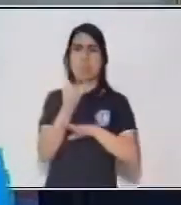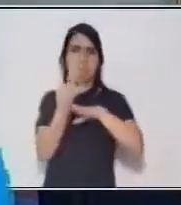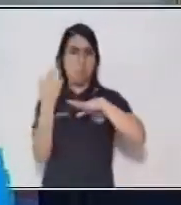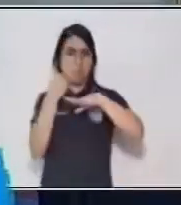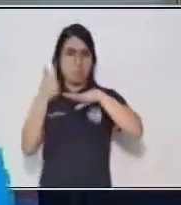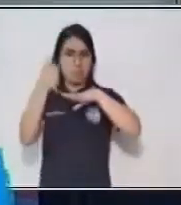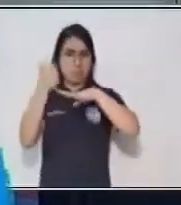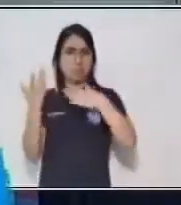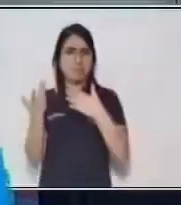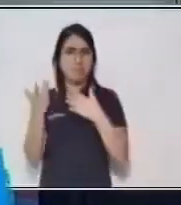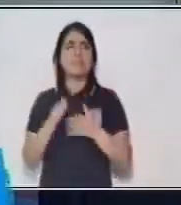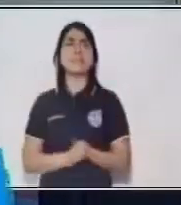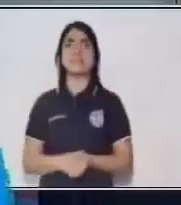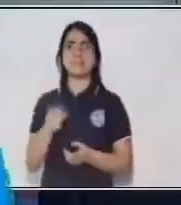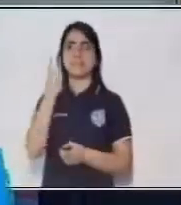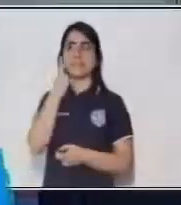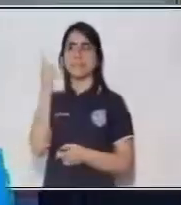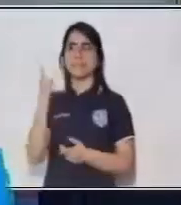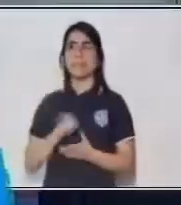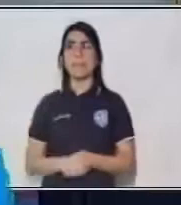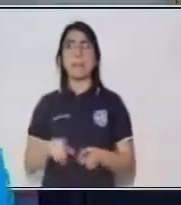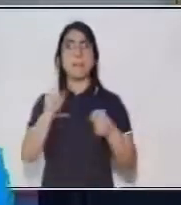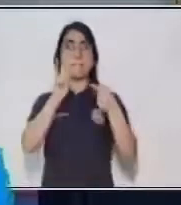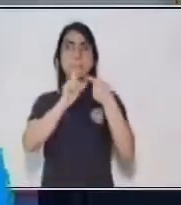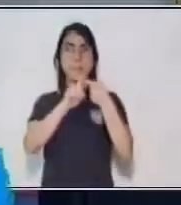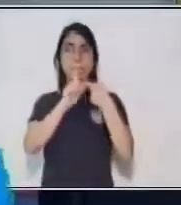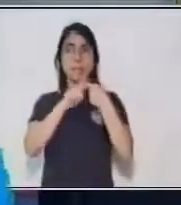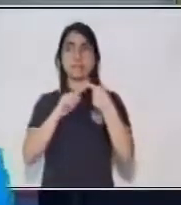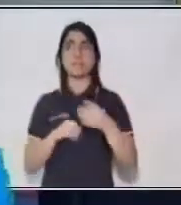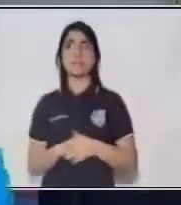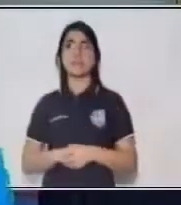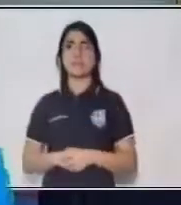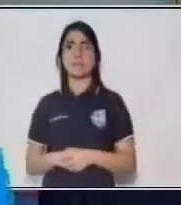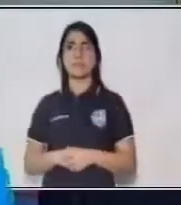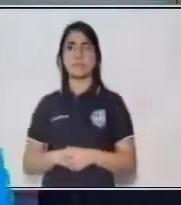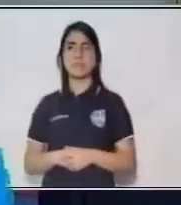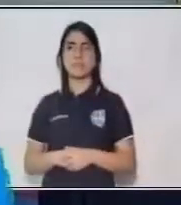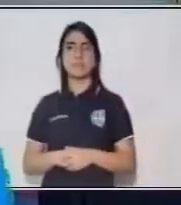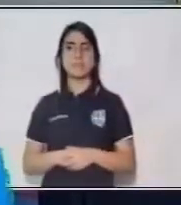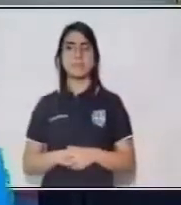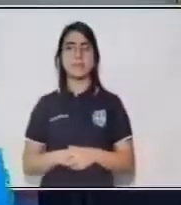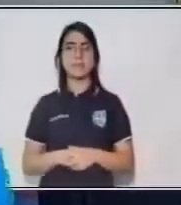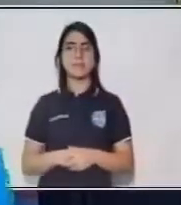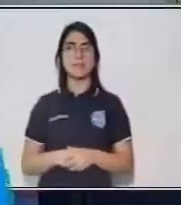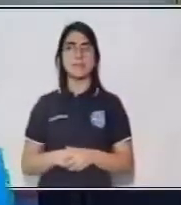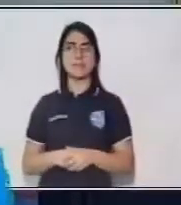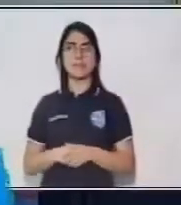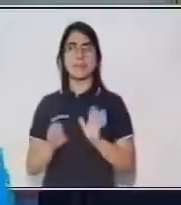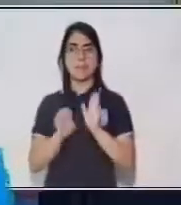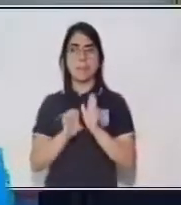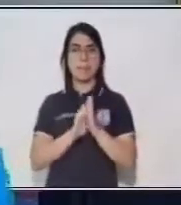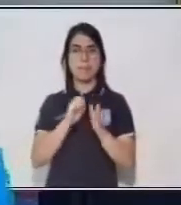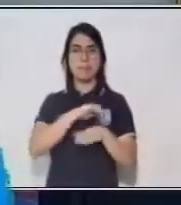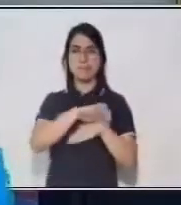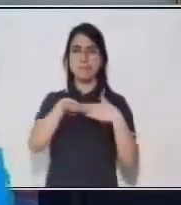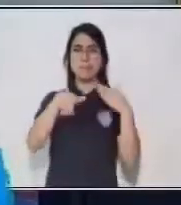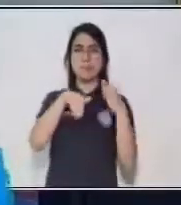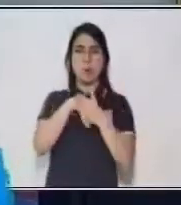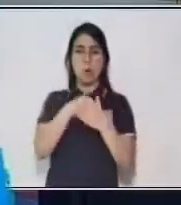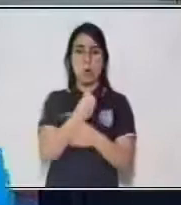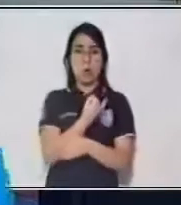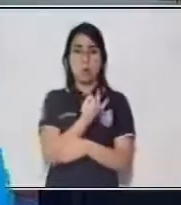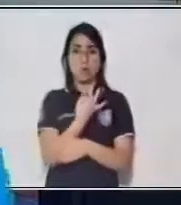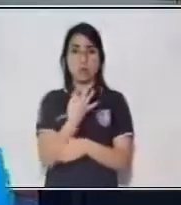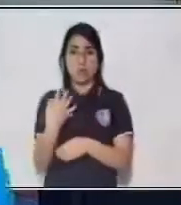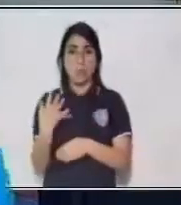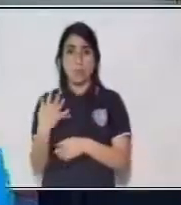reales. Eso quiere decir que todos los números que están en el eje x pueden ser parte